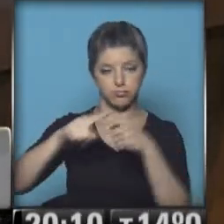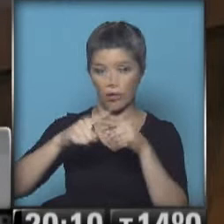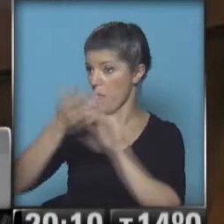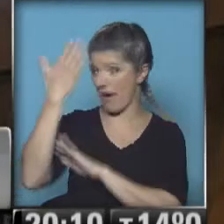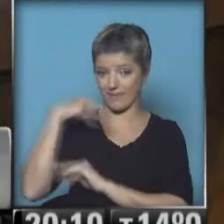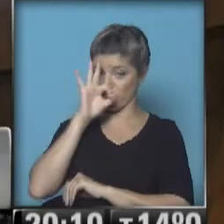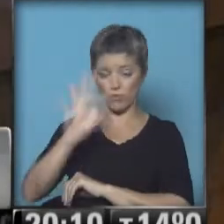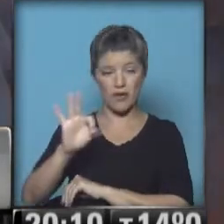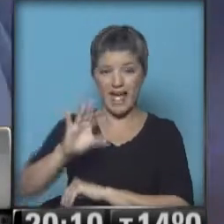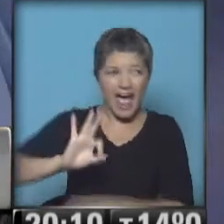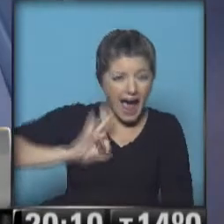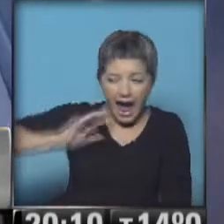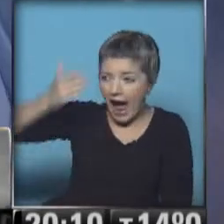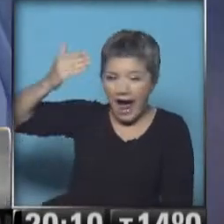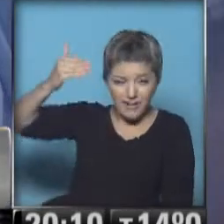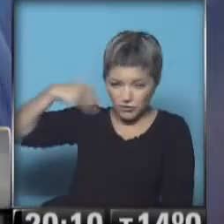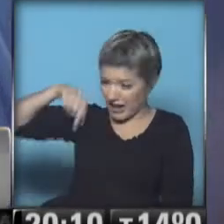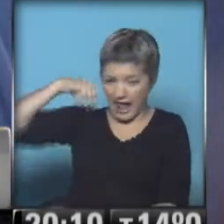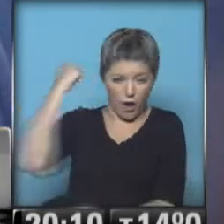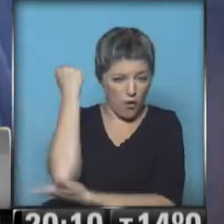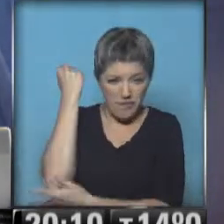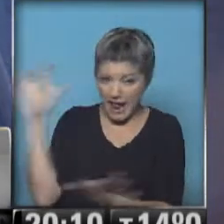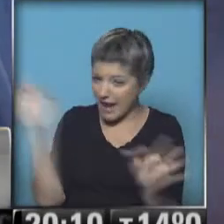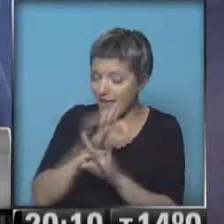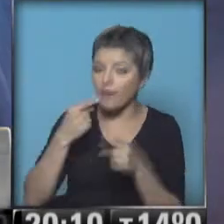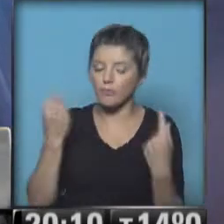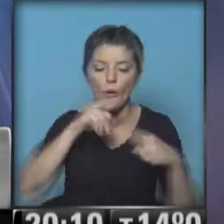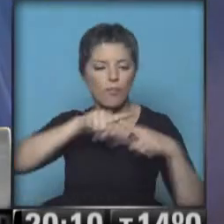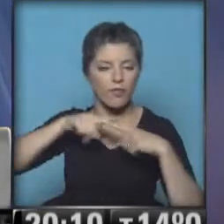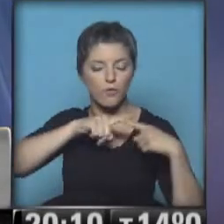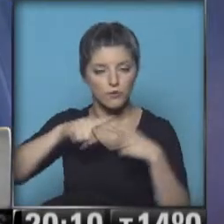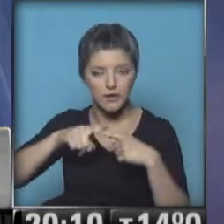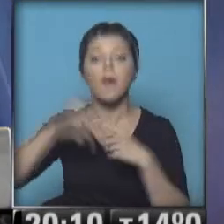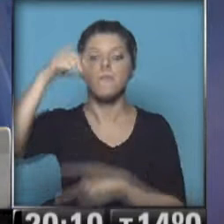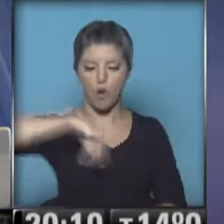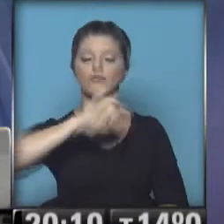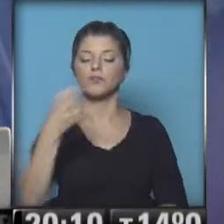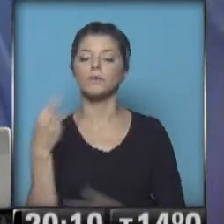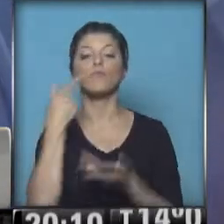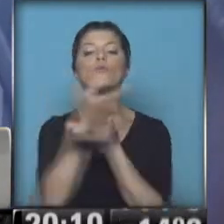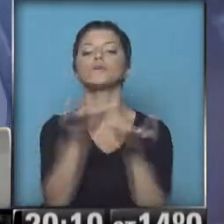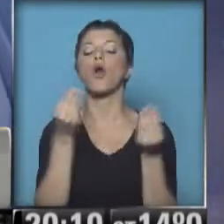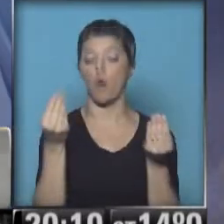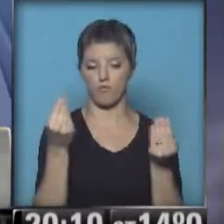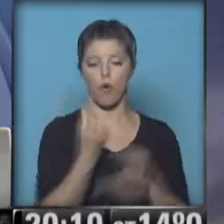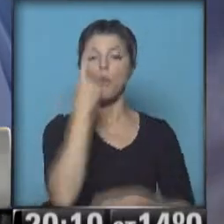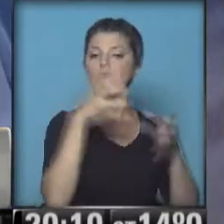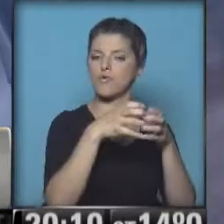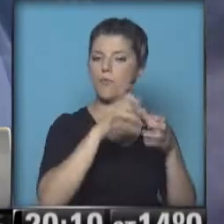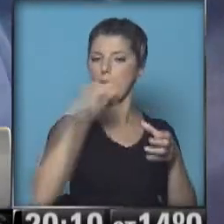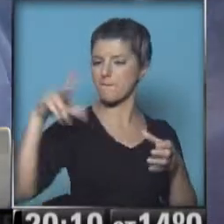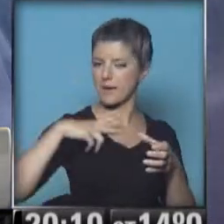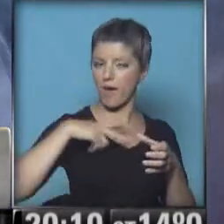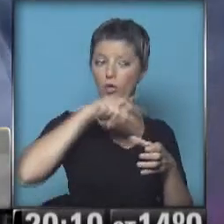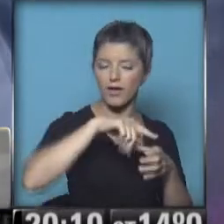antes en siglos de la historia económica cómo se puede por parte de un privado que consigue un fallo